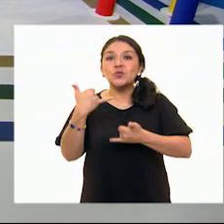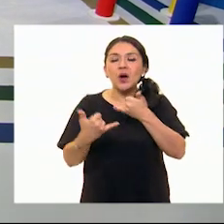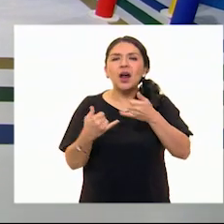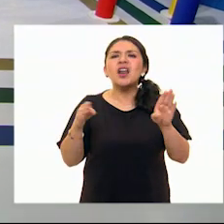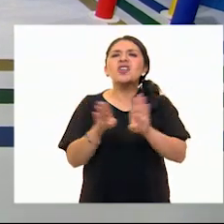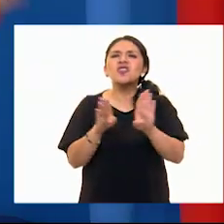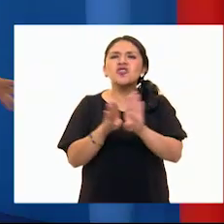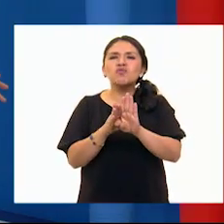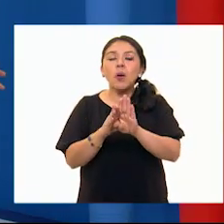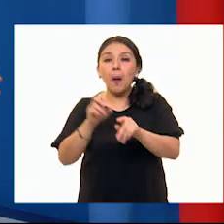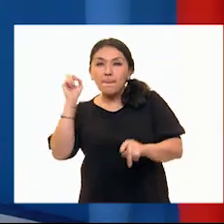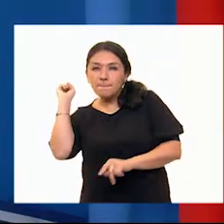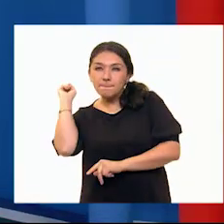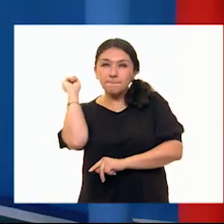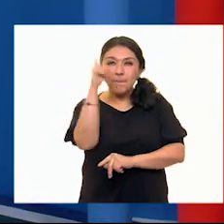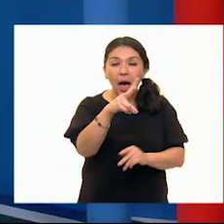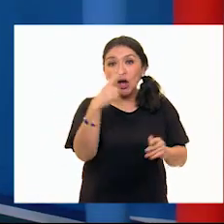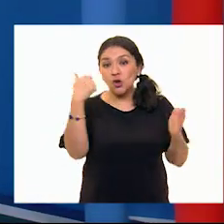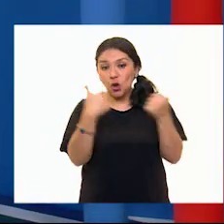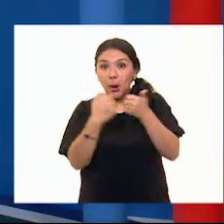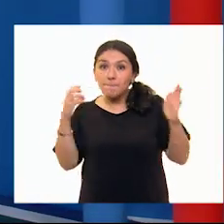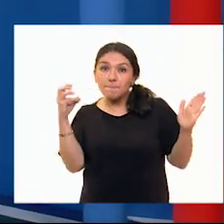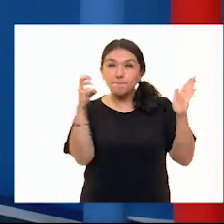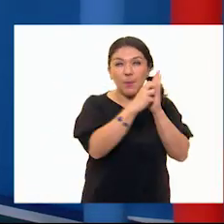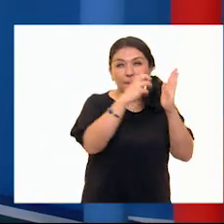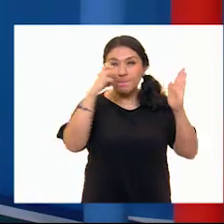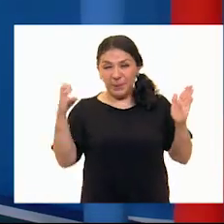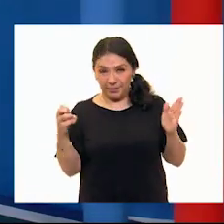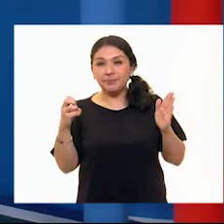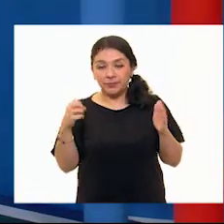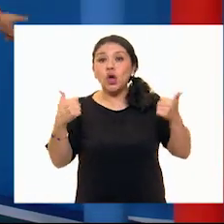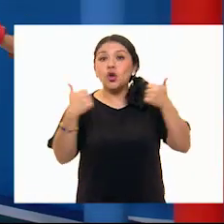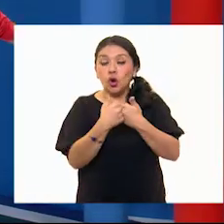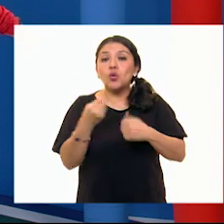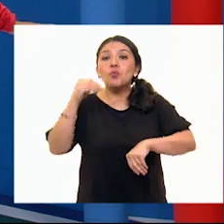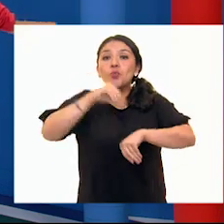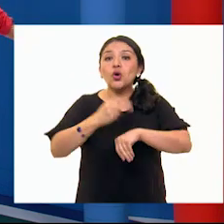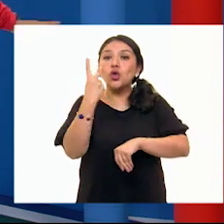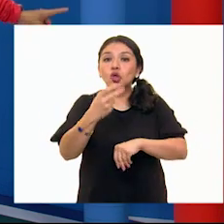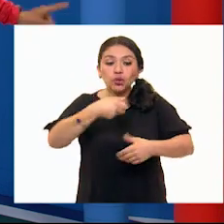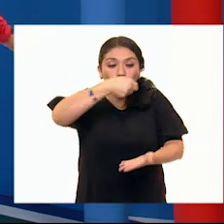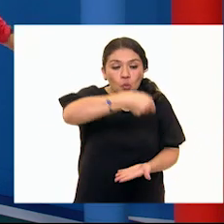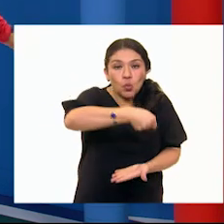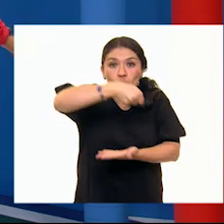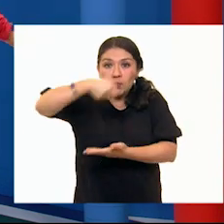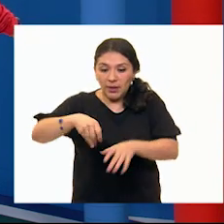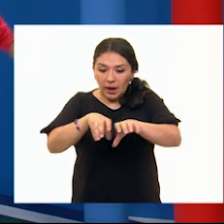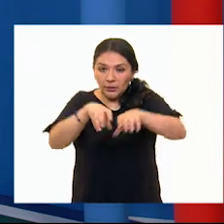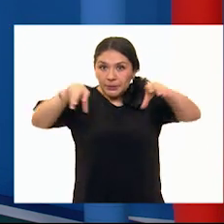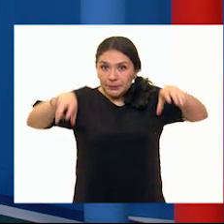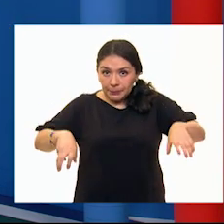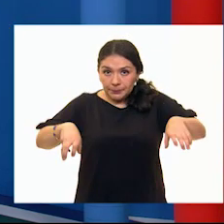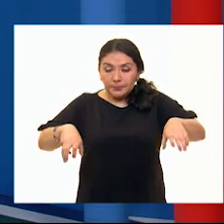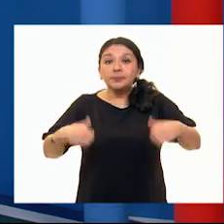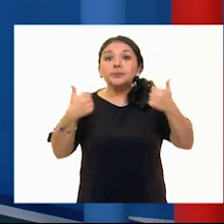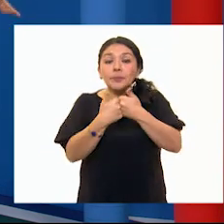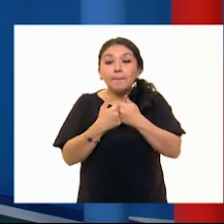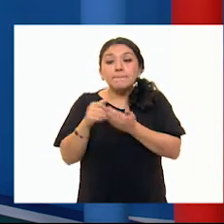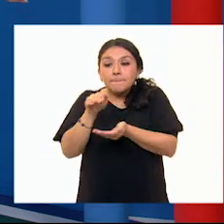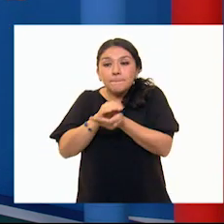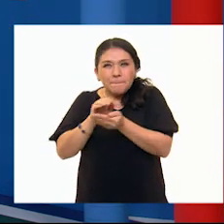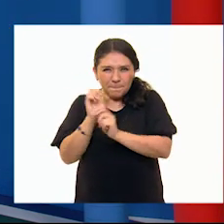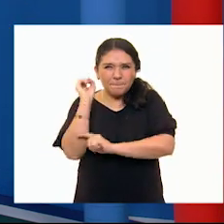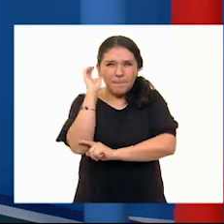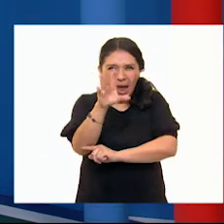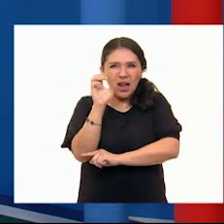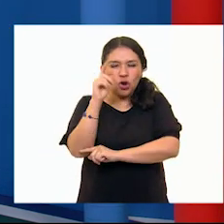¡Lanza y rebota! Muy bien. Para esto vamos a colocar las dos cubetas separadas en los extremos de tu área de juego y las pelotas en una zona